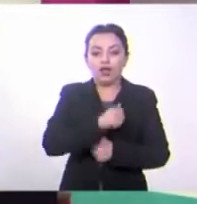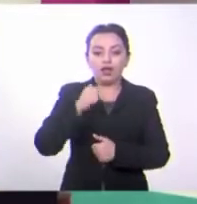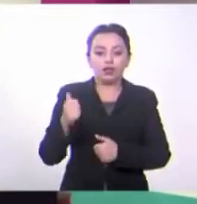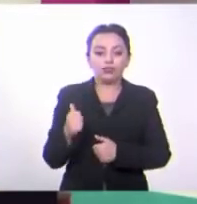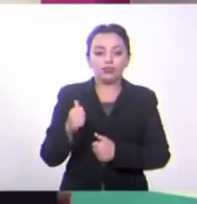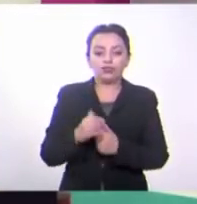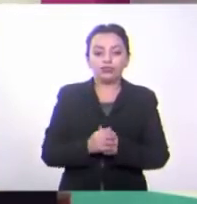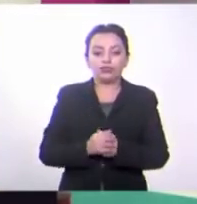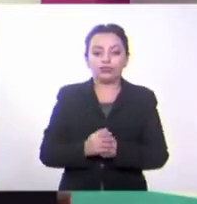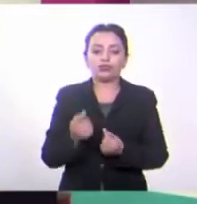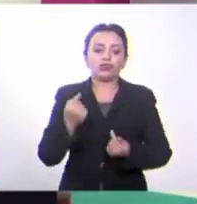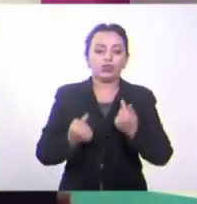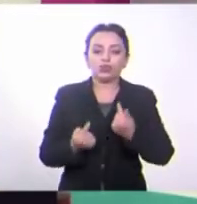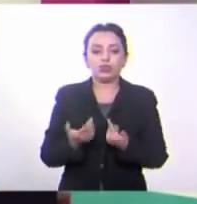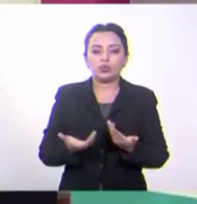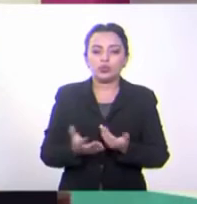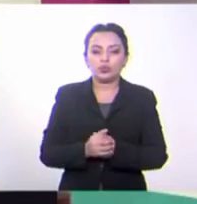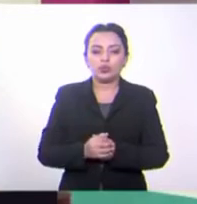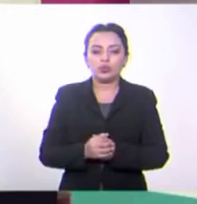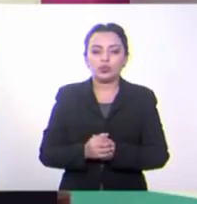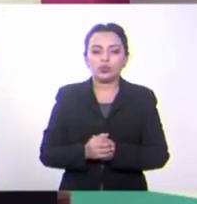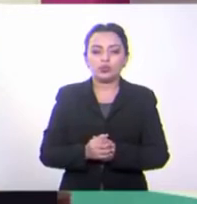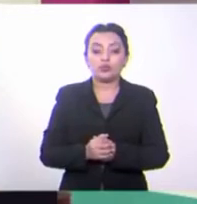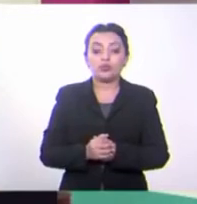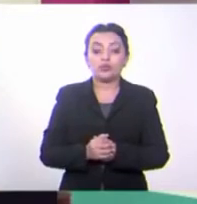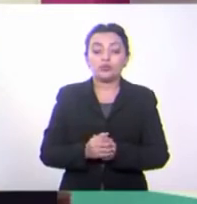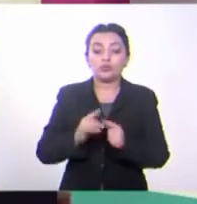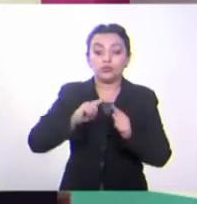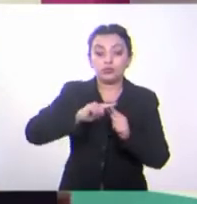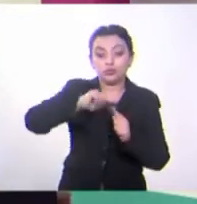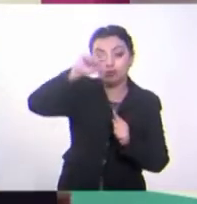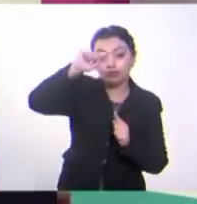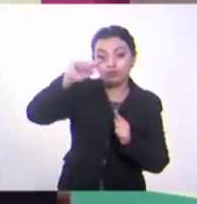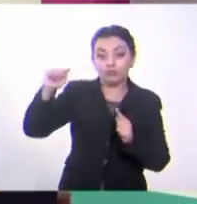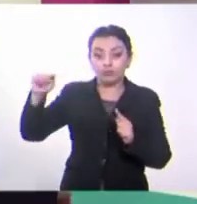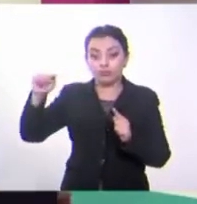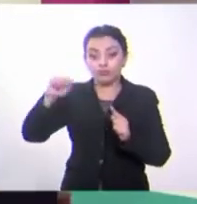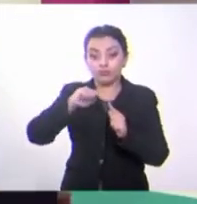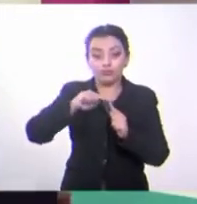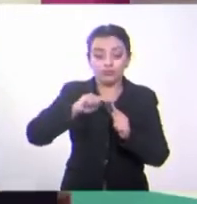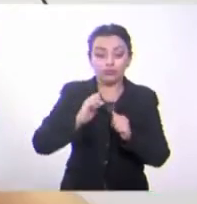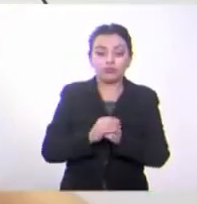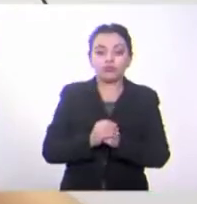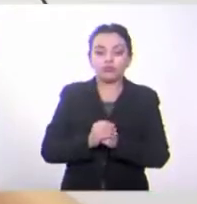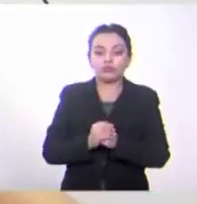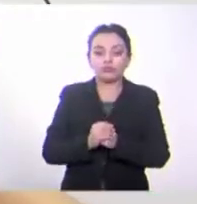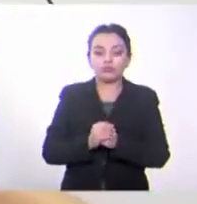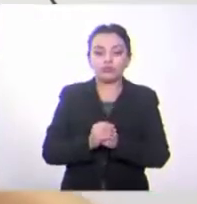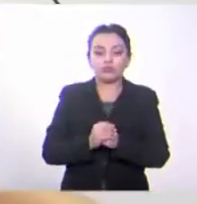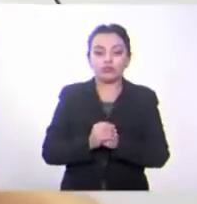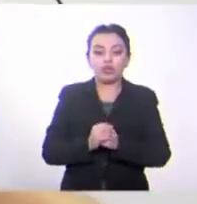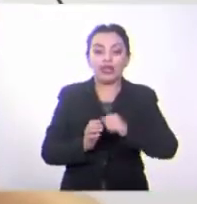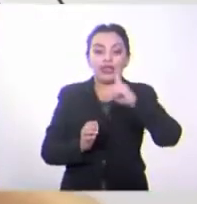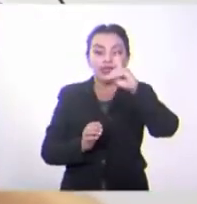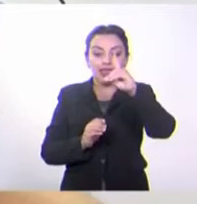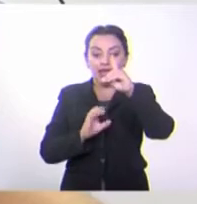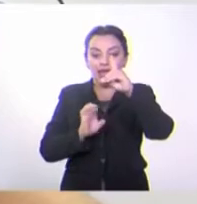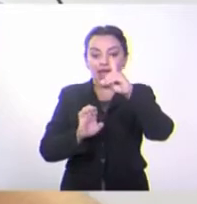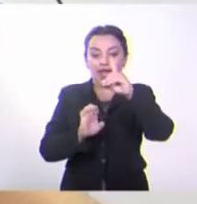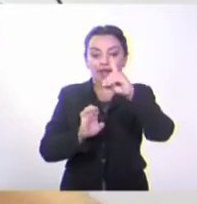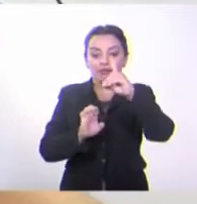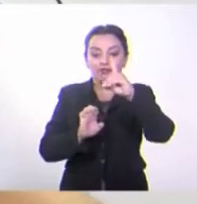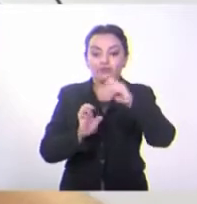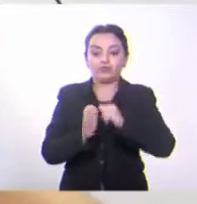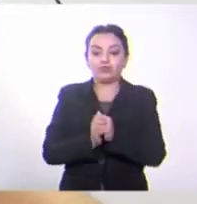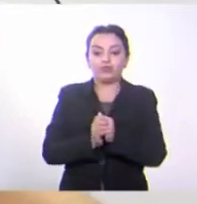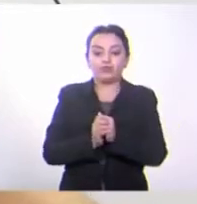Pues observo que el correspondiente sería el segmento DE. DE. Y la